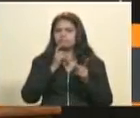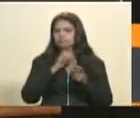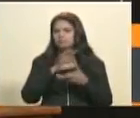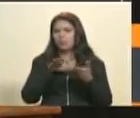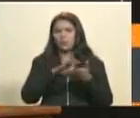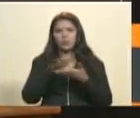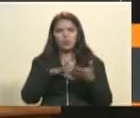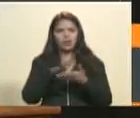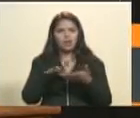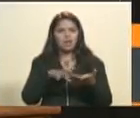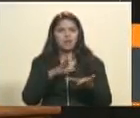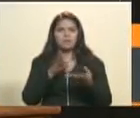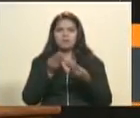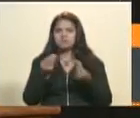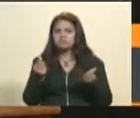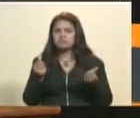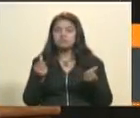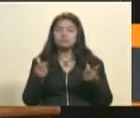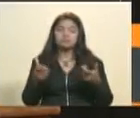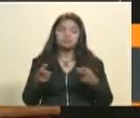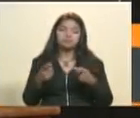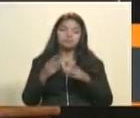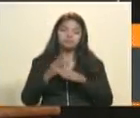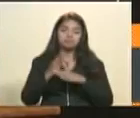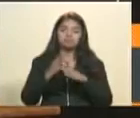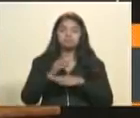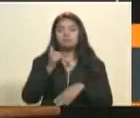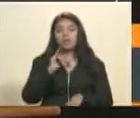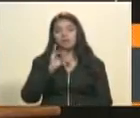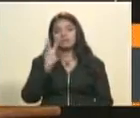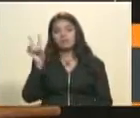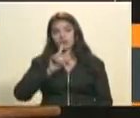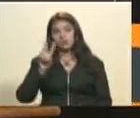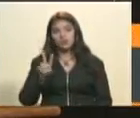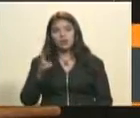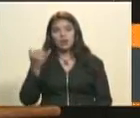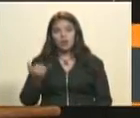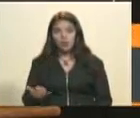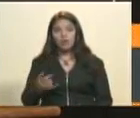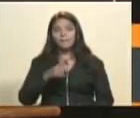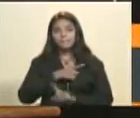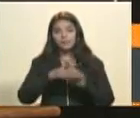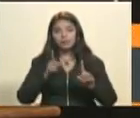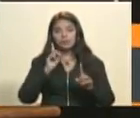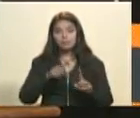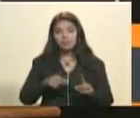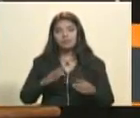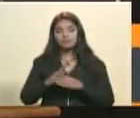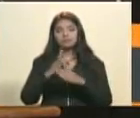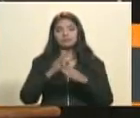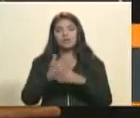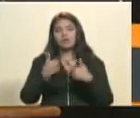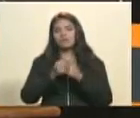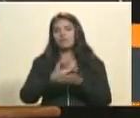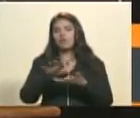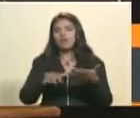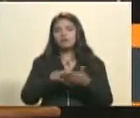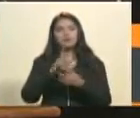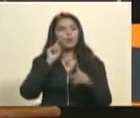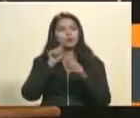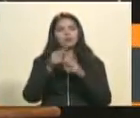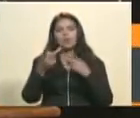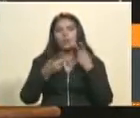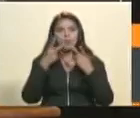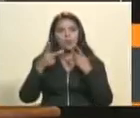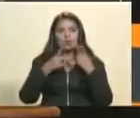problemas y adversidades que atraviesa Venezuela, además de enfrentar la violencia con fines